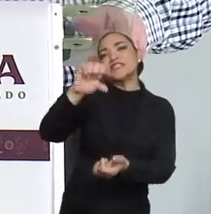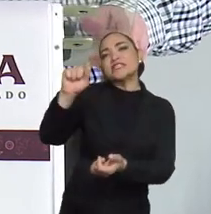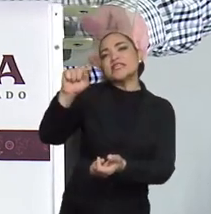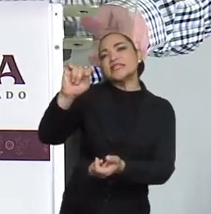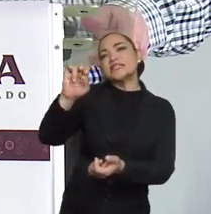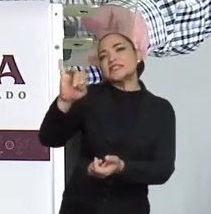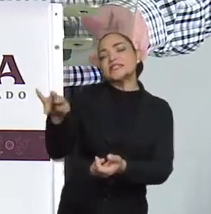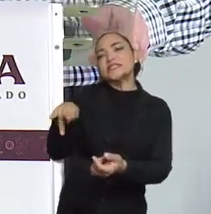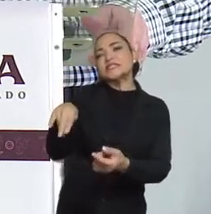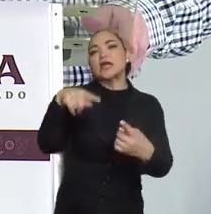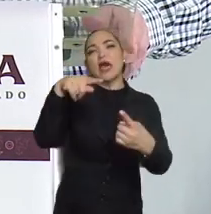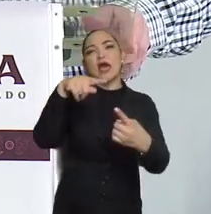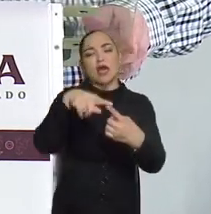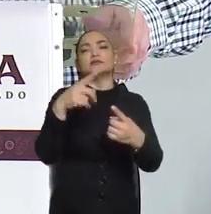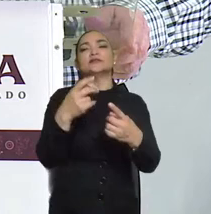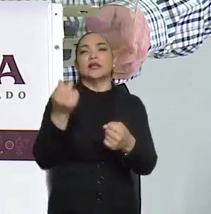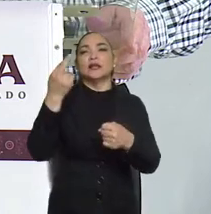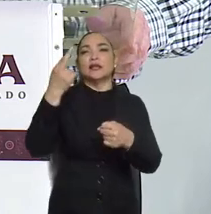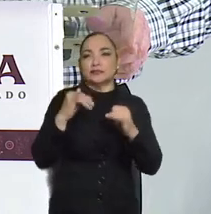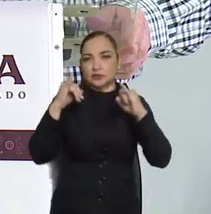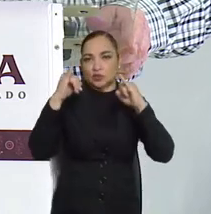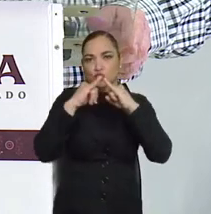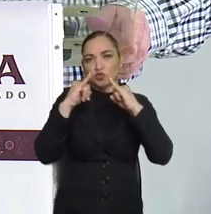es el tema de él.